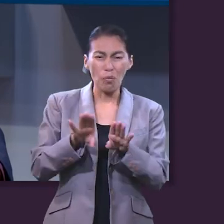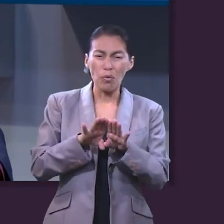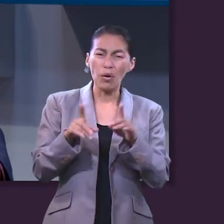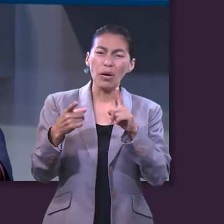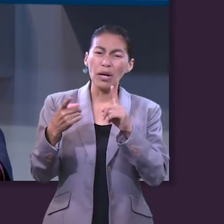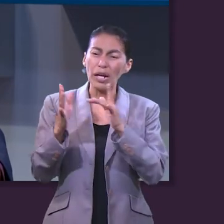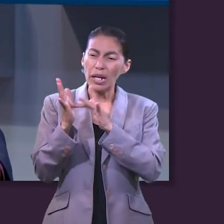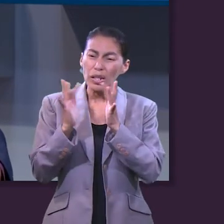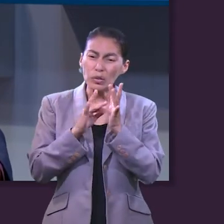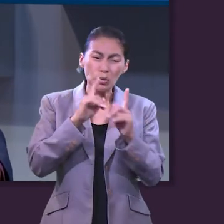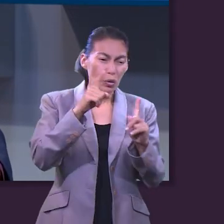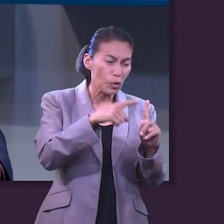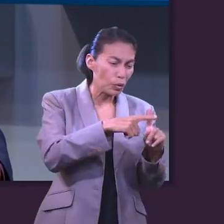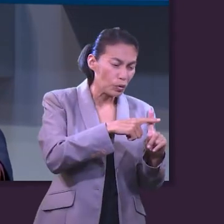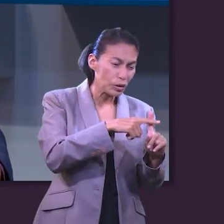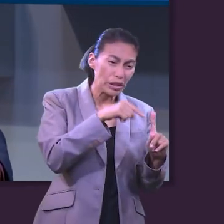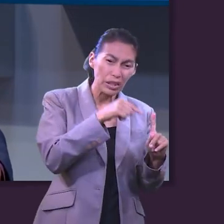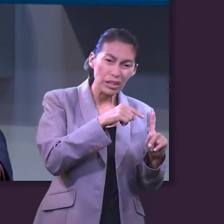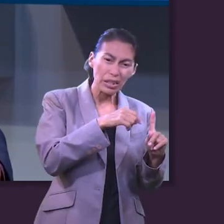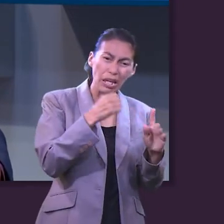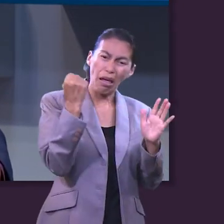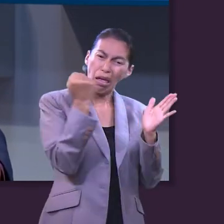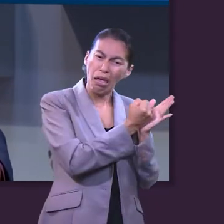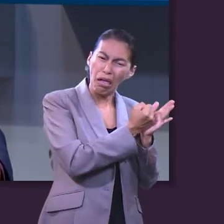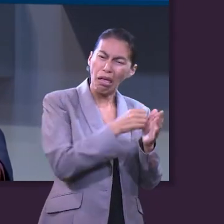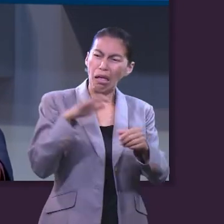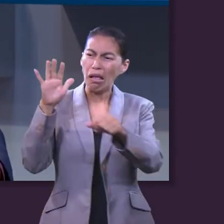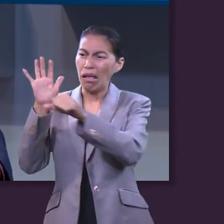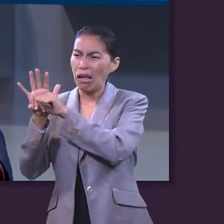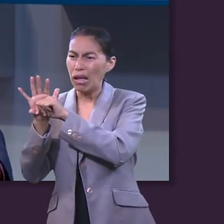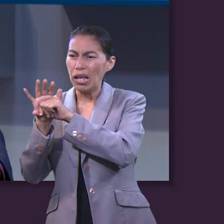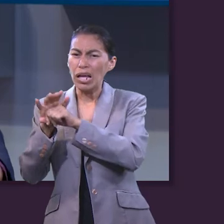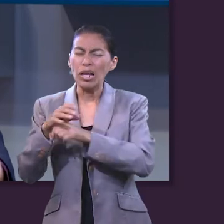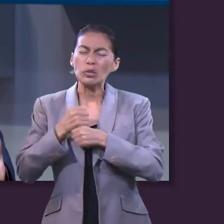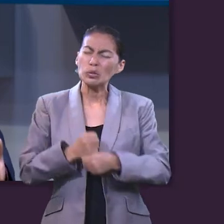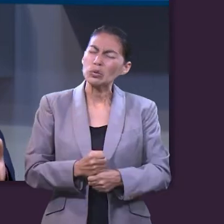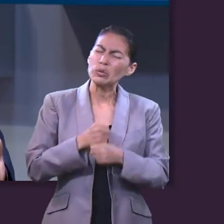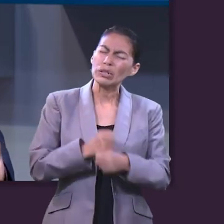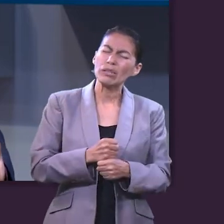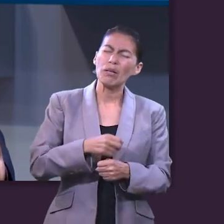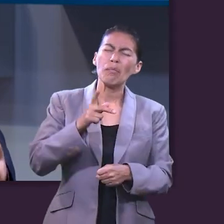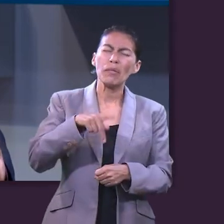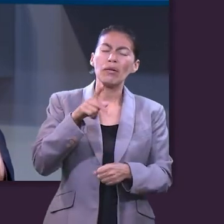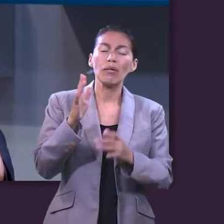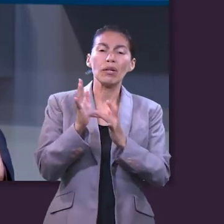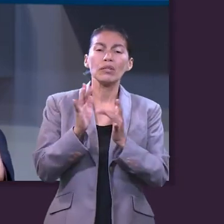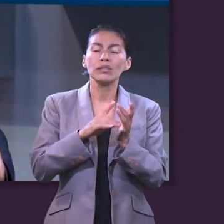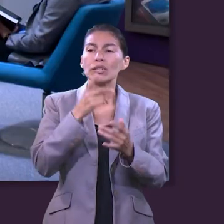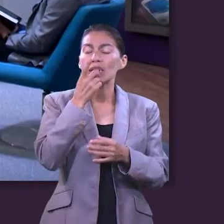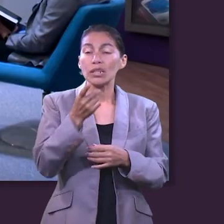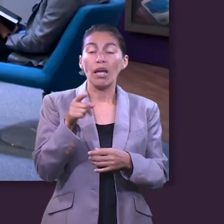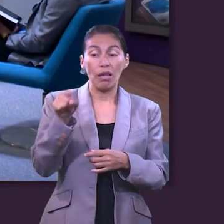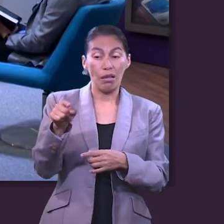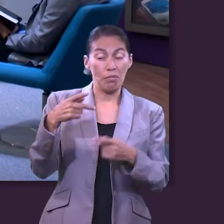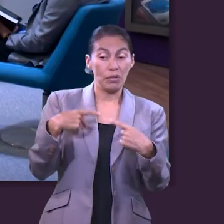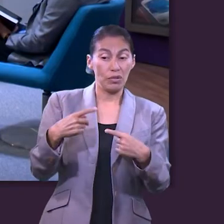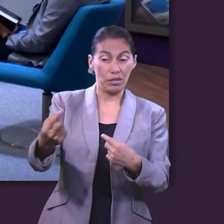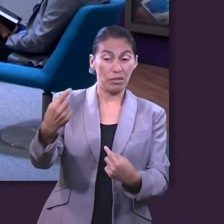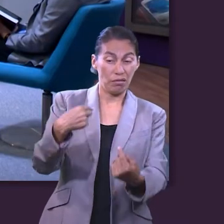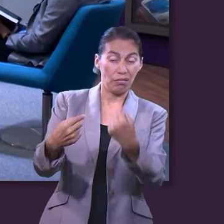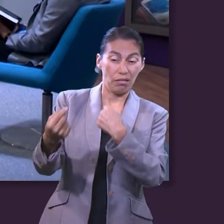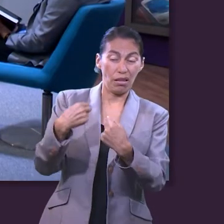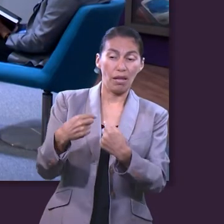perdónalos porque no saben lo que hacen. A ese nivel de amor llega el nivel de Dios, ¿no? Bueno,